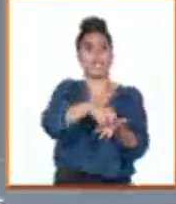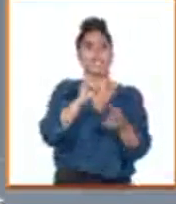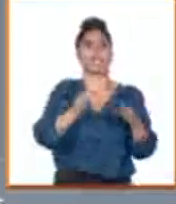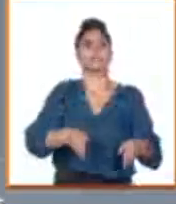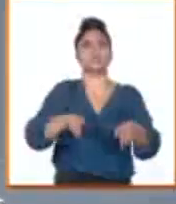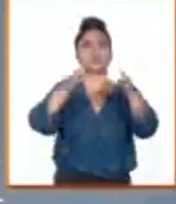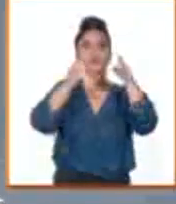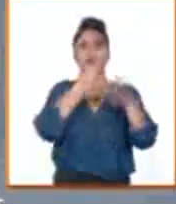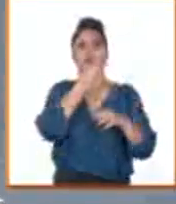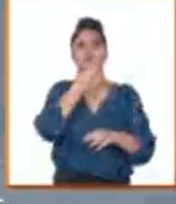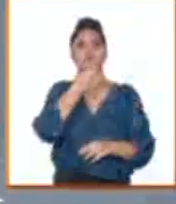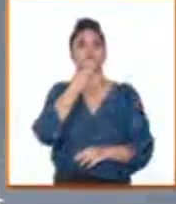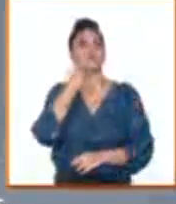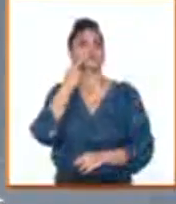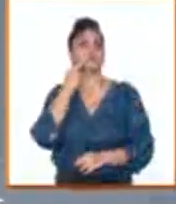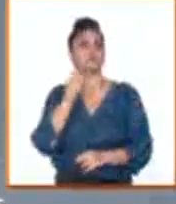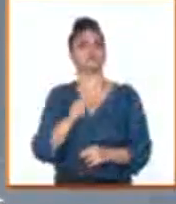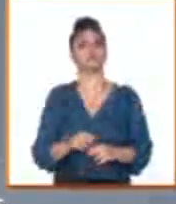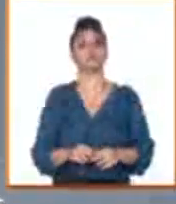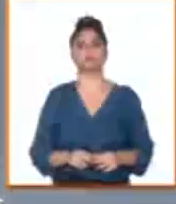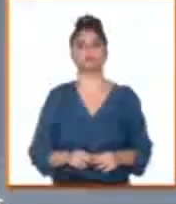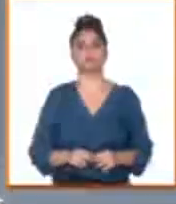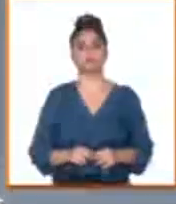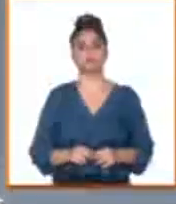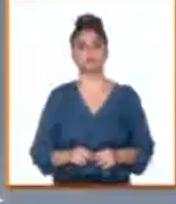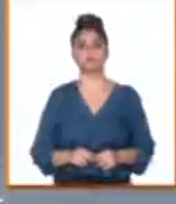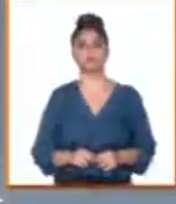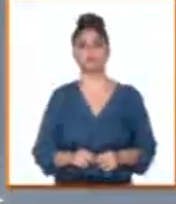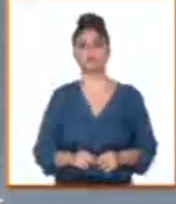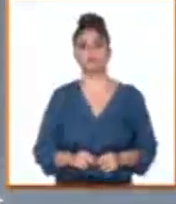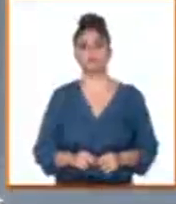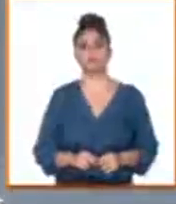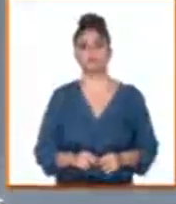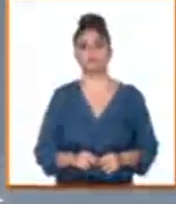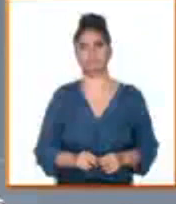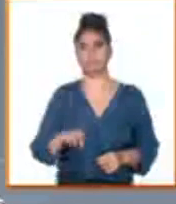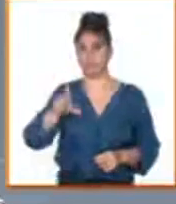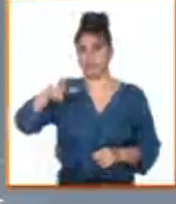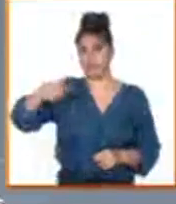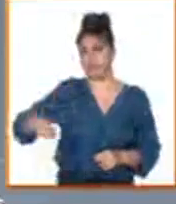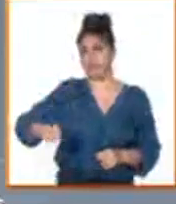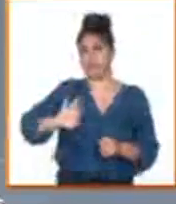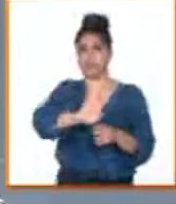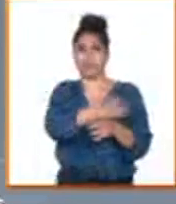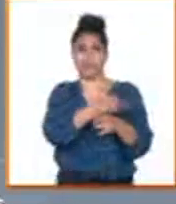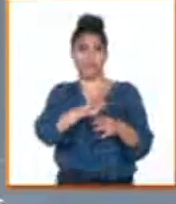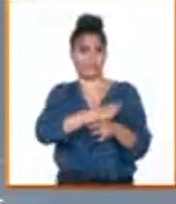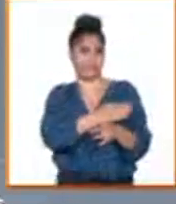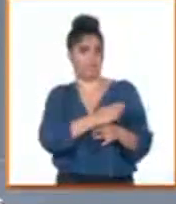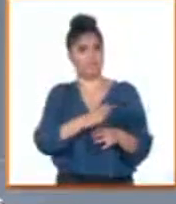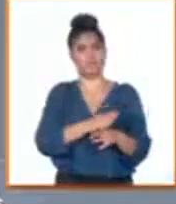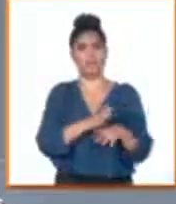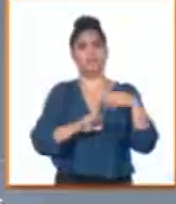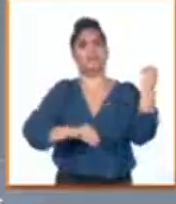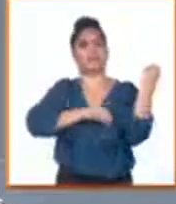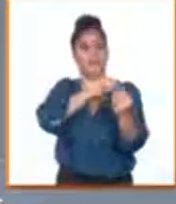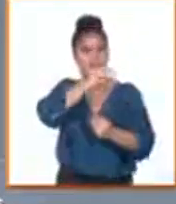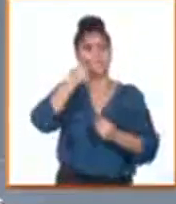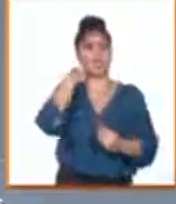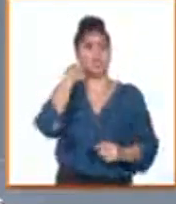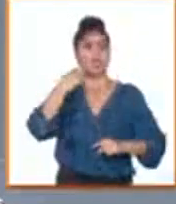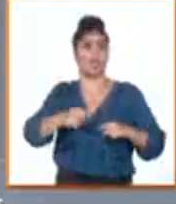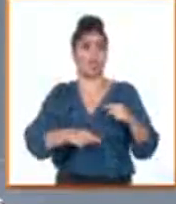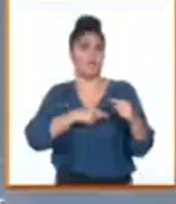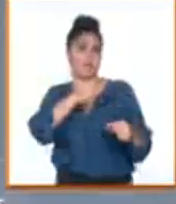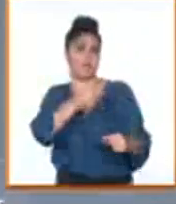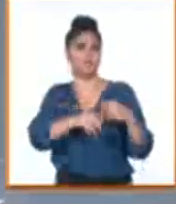buenos amigos latinoamericanos que estaban trabajando leyes de medio, leyes como la de Ecuador, que quebró completamente, la abortaron. Incluso la abortaron